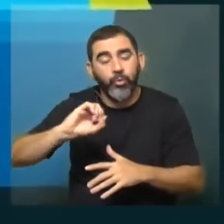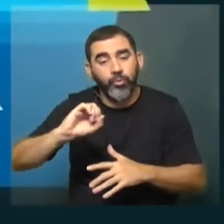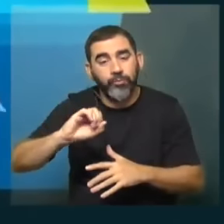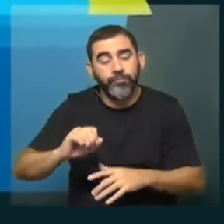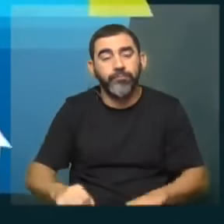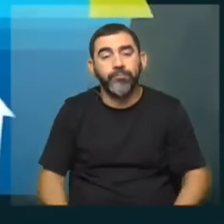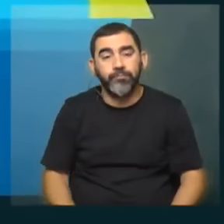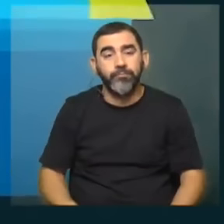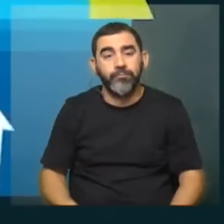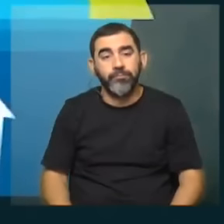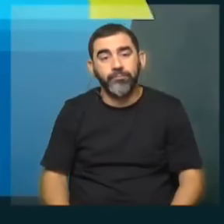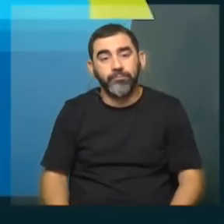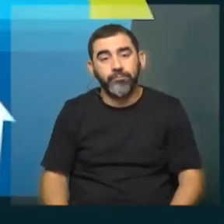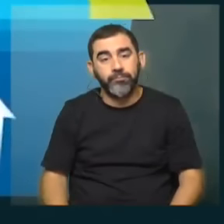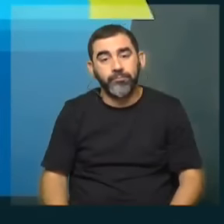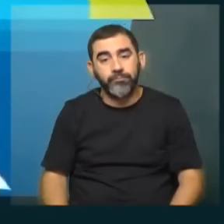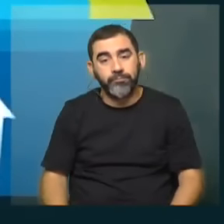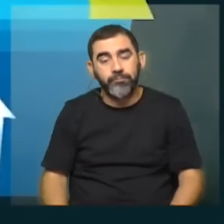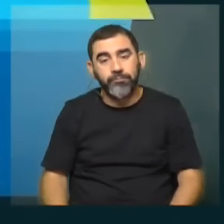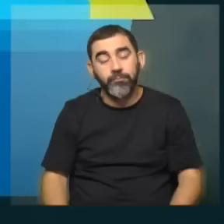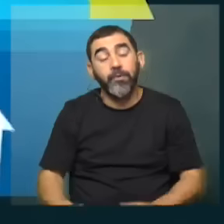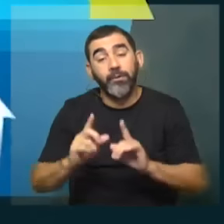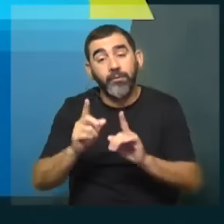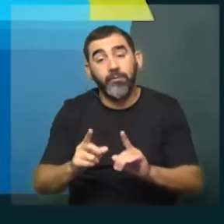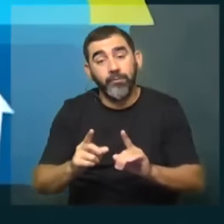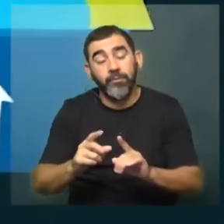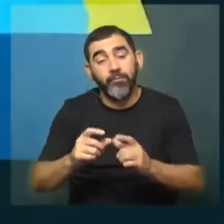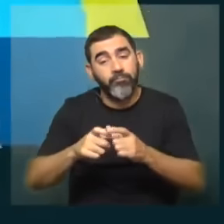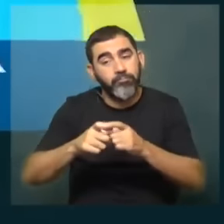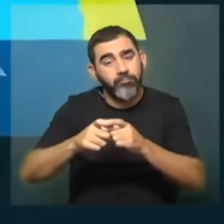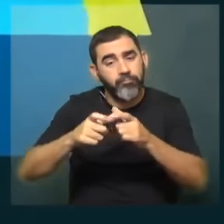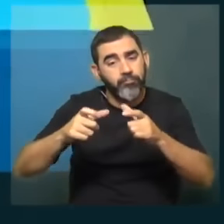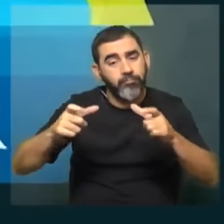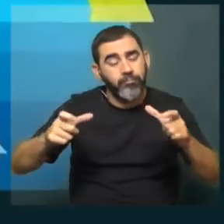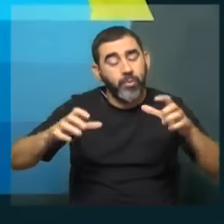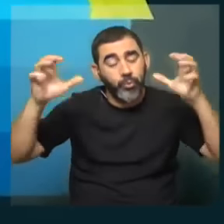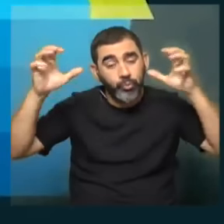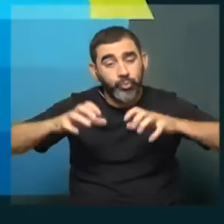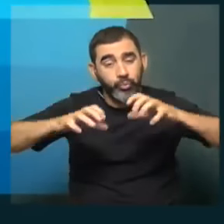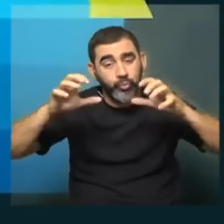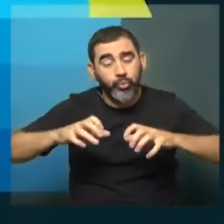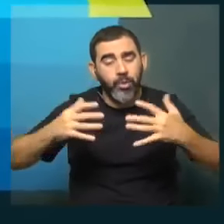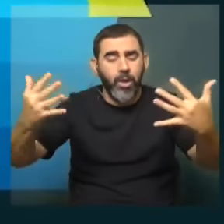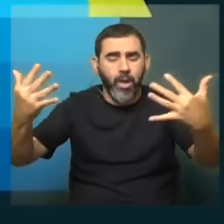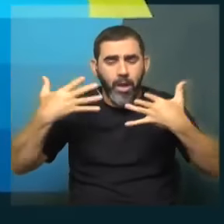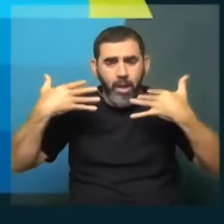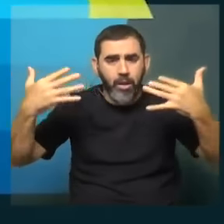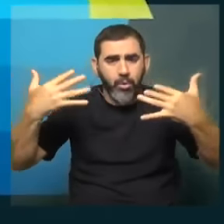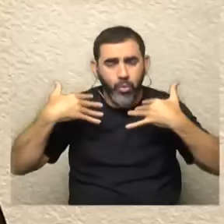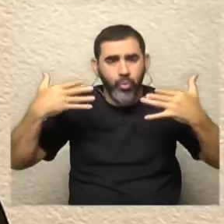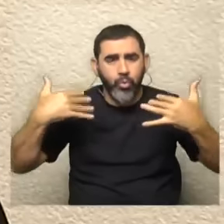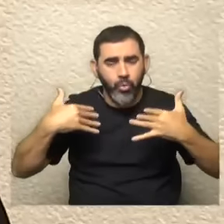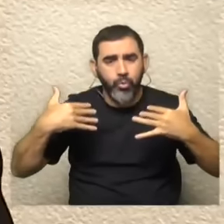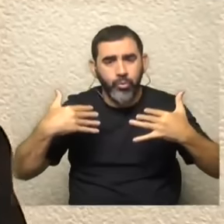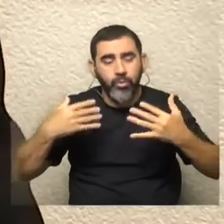otro lado si eh tenemos la proliferación en virtud de las precipitaciones las altas temperaturas el